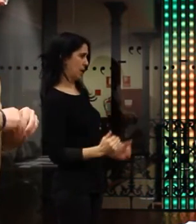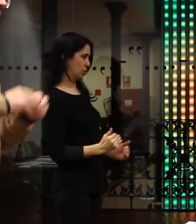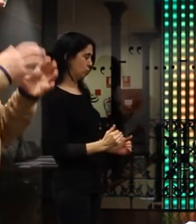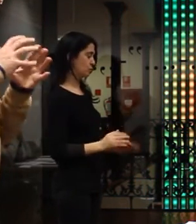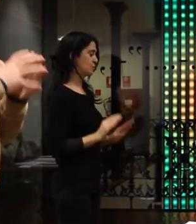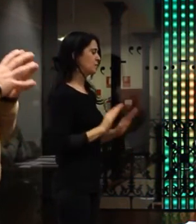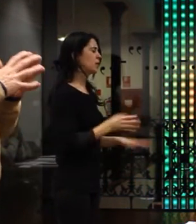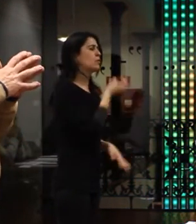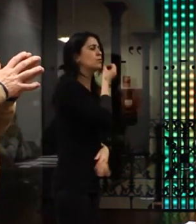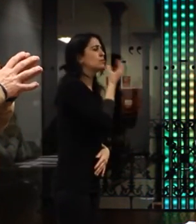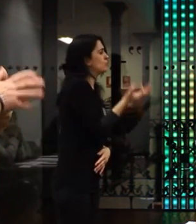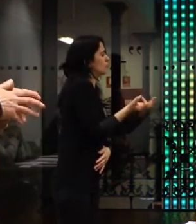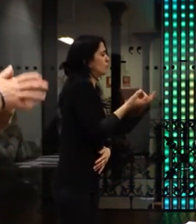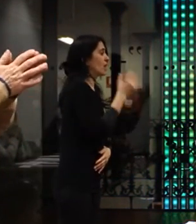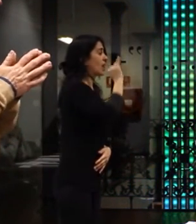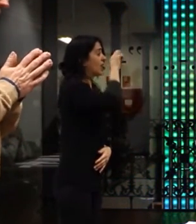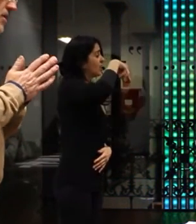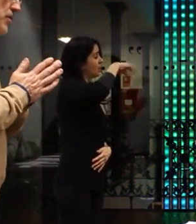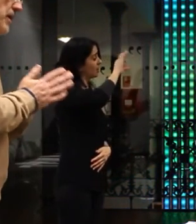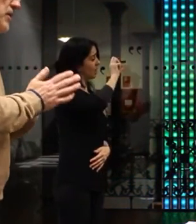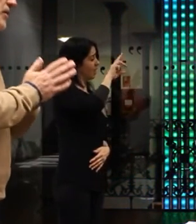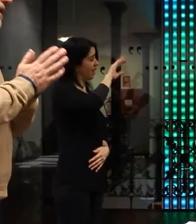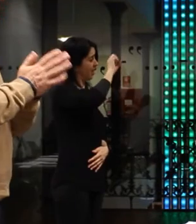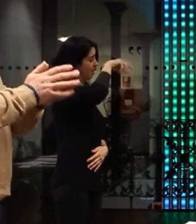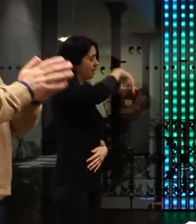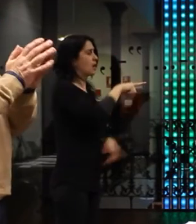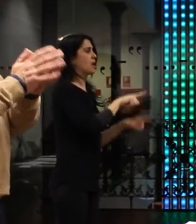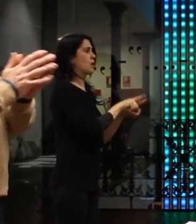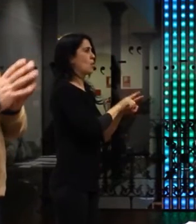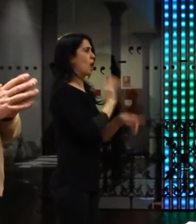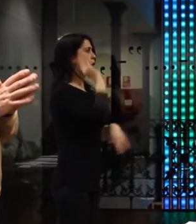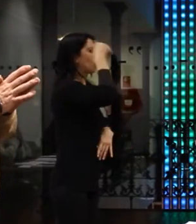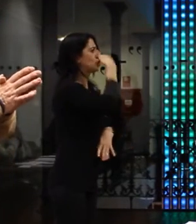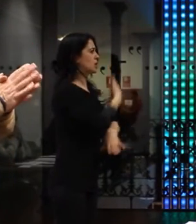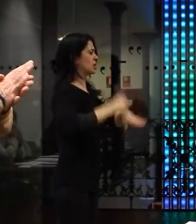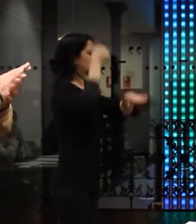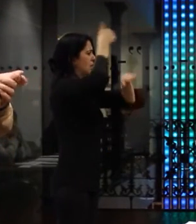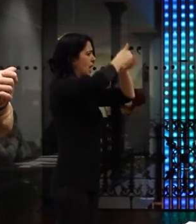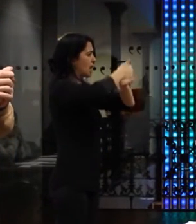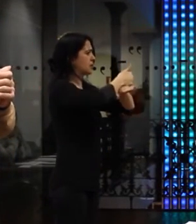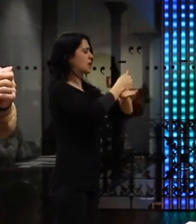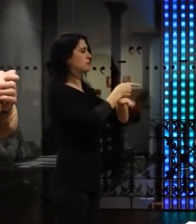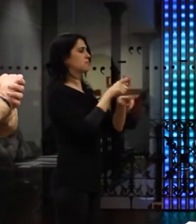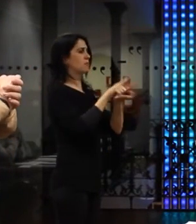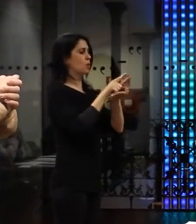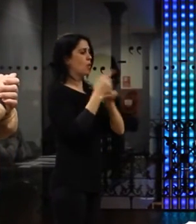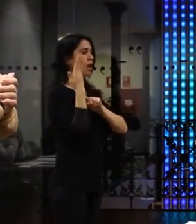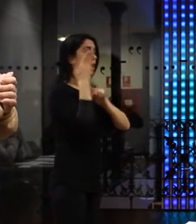en el interín, mientras el Consejo de la Generalitat se hizo eco de aquella iniciativa que presentamos en noviembre